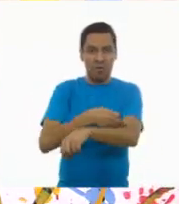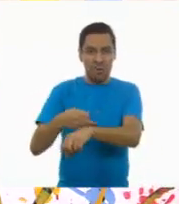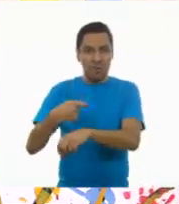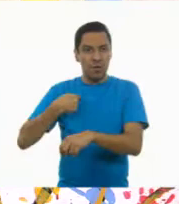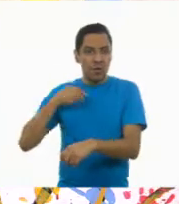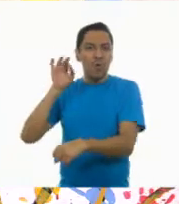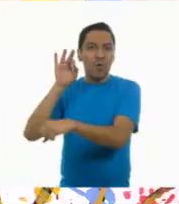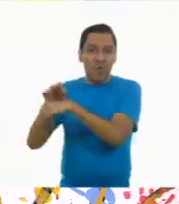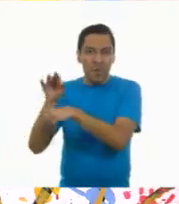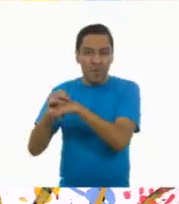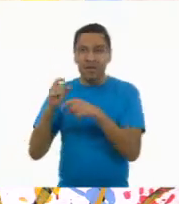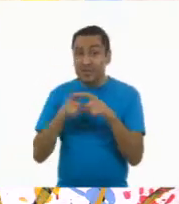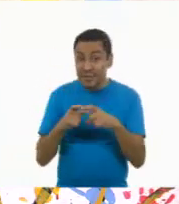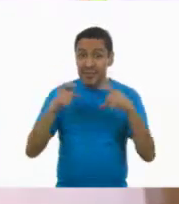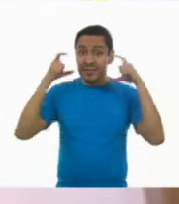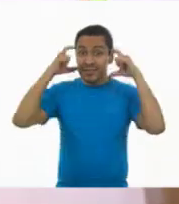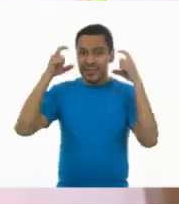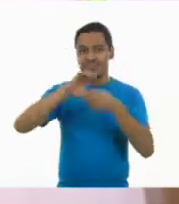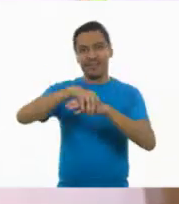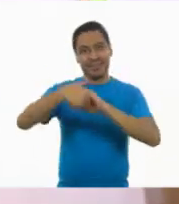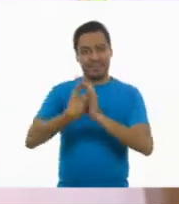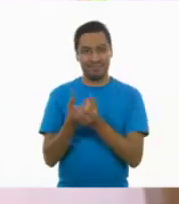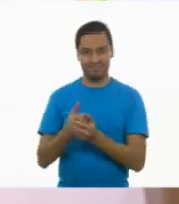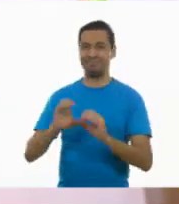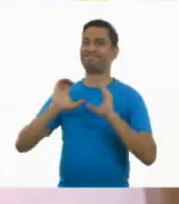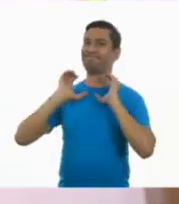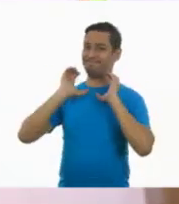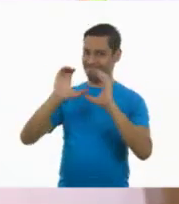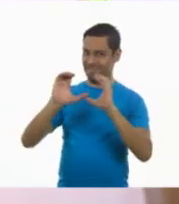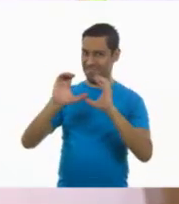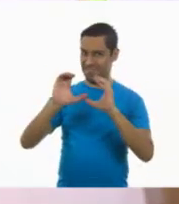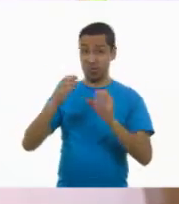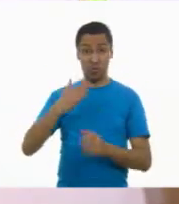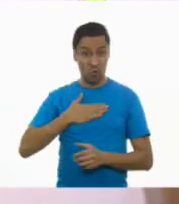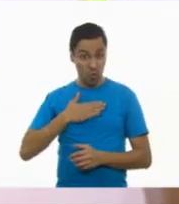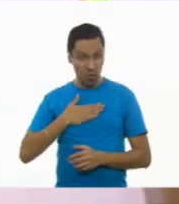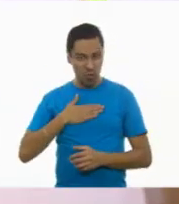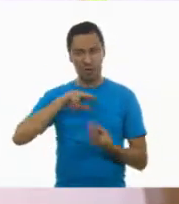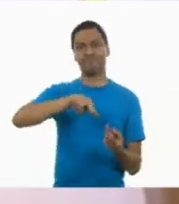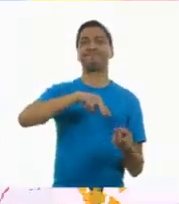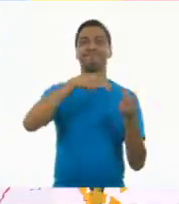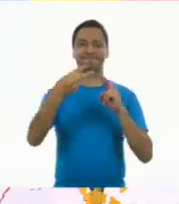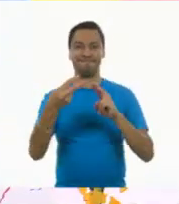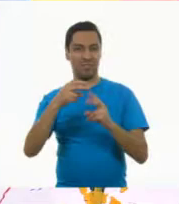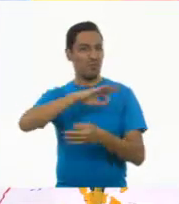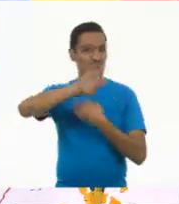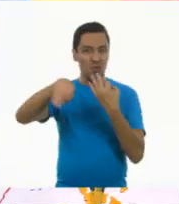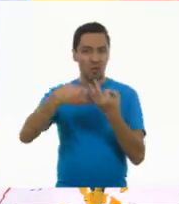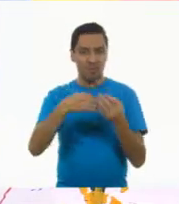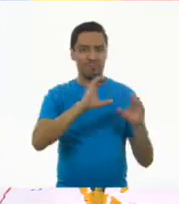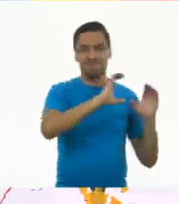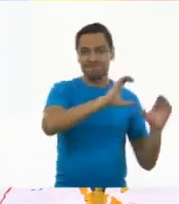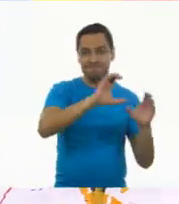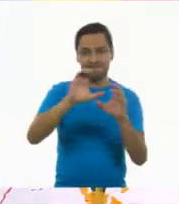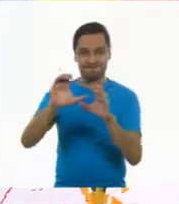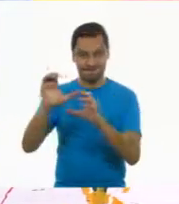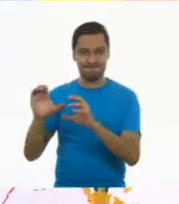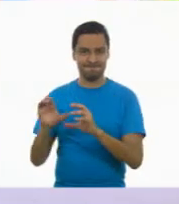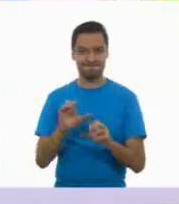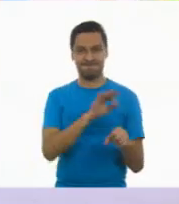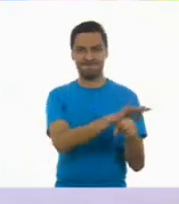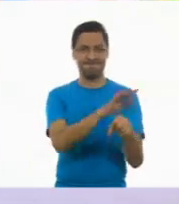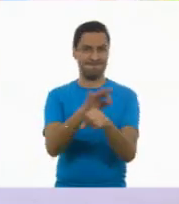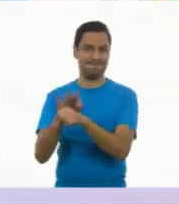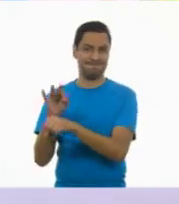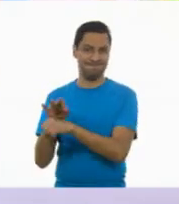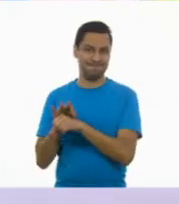todos los que nos rodean. Cierto, porque si me cuido yo, pues cuido a todos, ¿no? Sí.